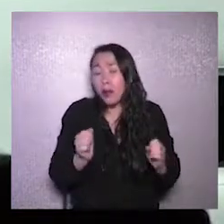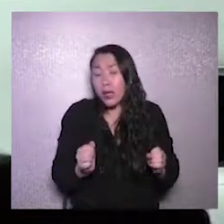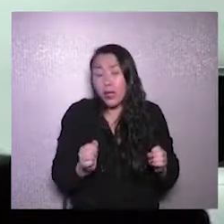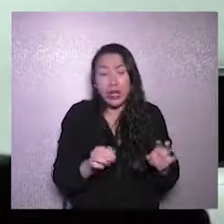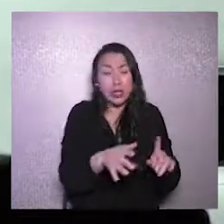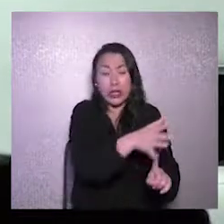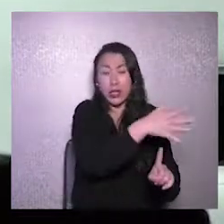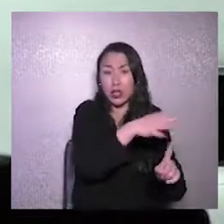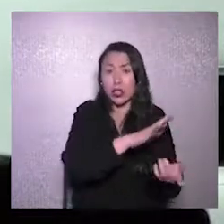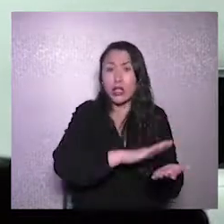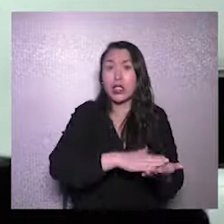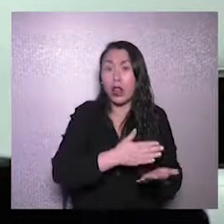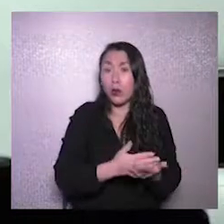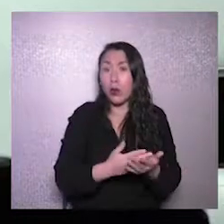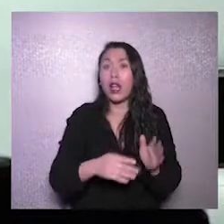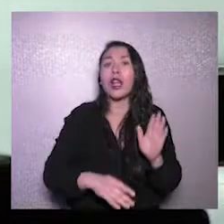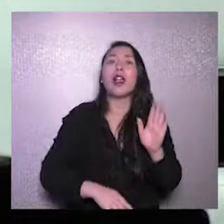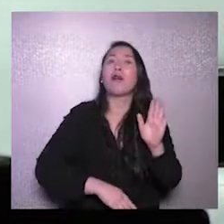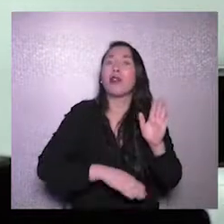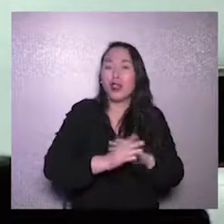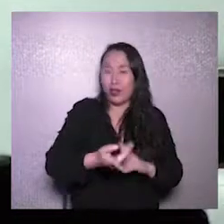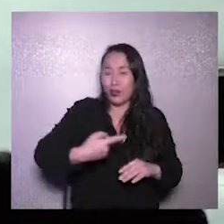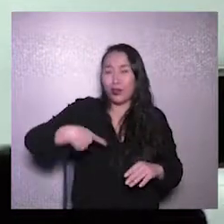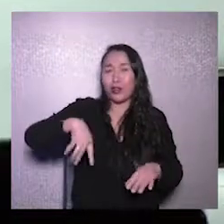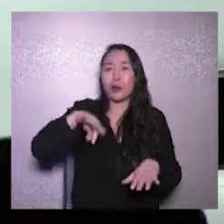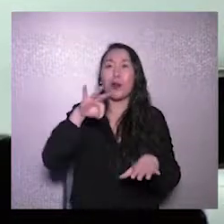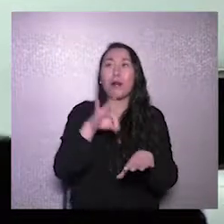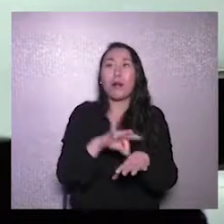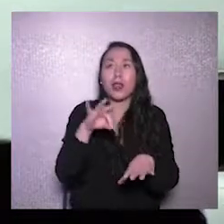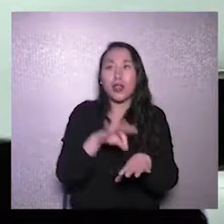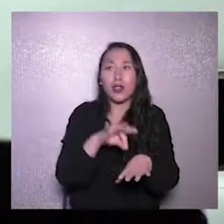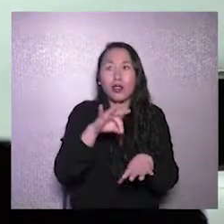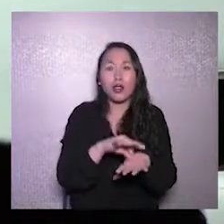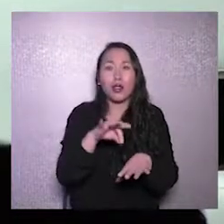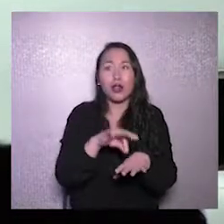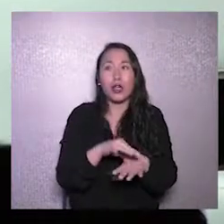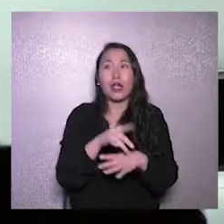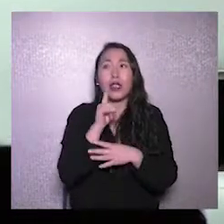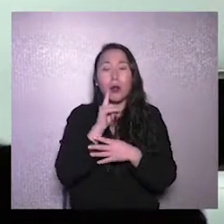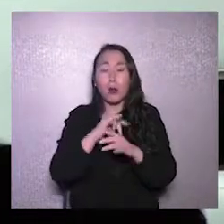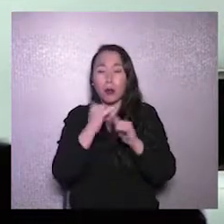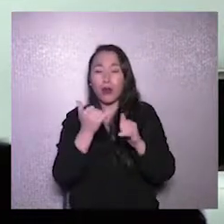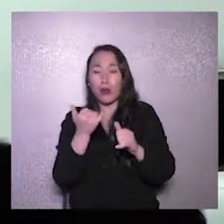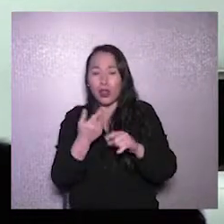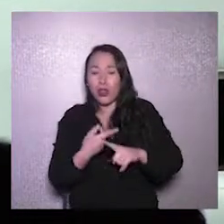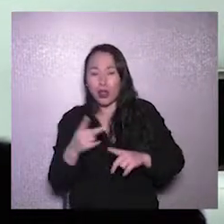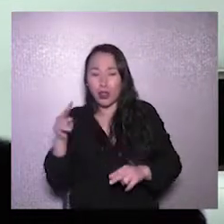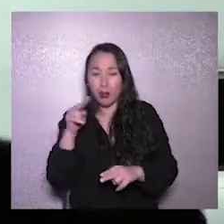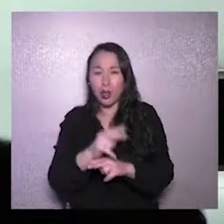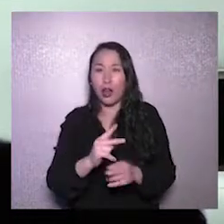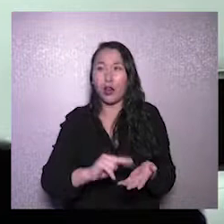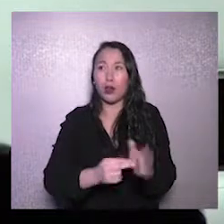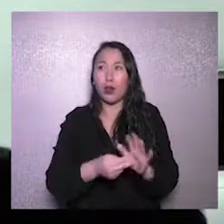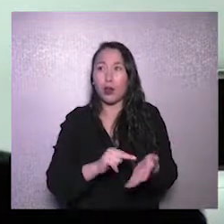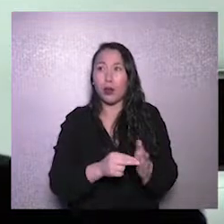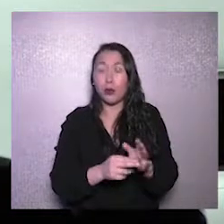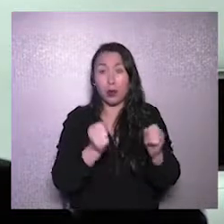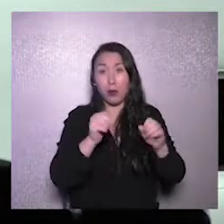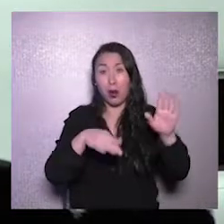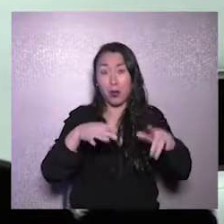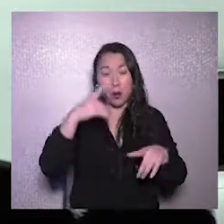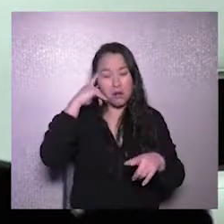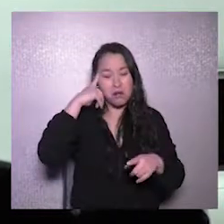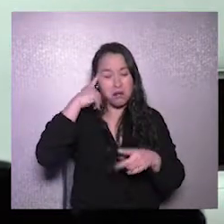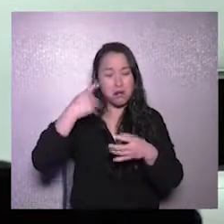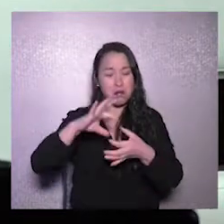salud, dado que la mayoría somos médicos y tenemos una manera diferente de abordar los problemas, y podemos ser muy racionales porque